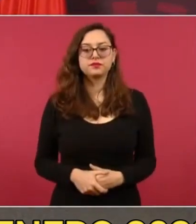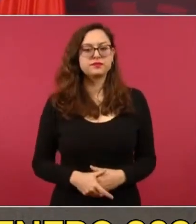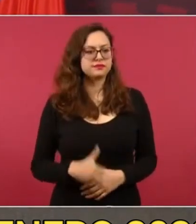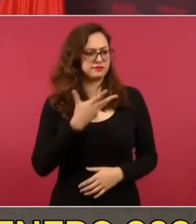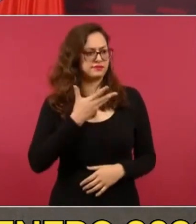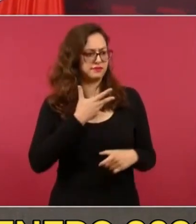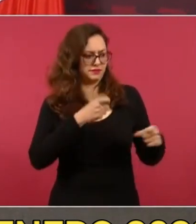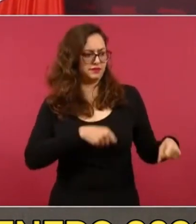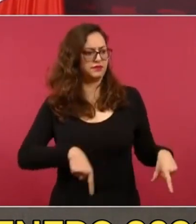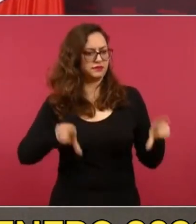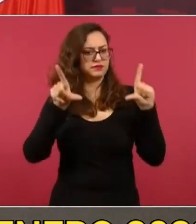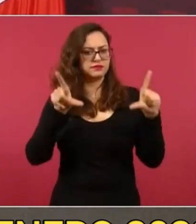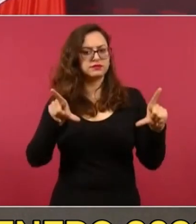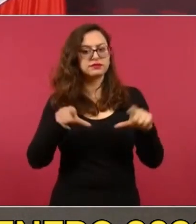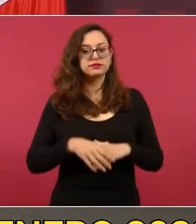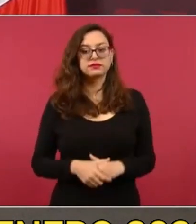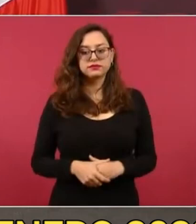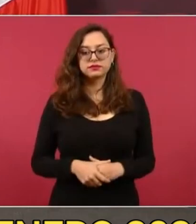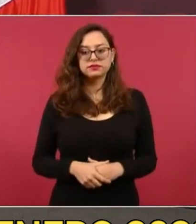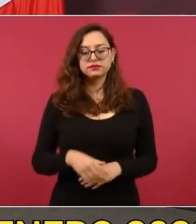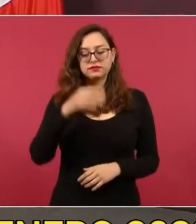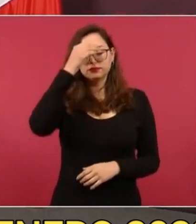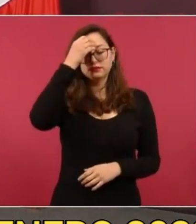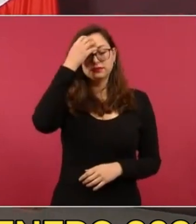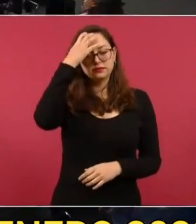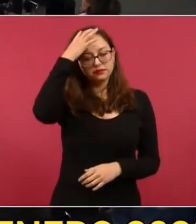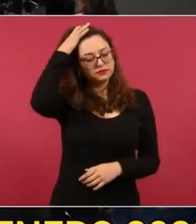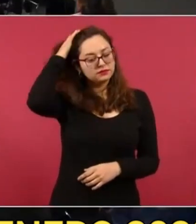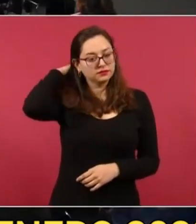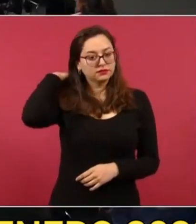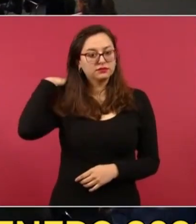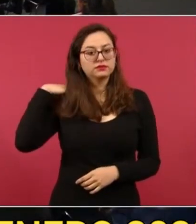Tenemos el último informe